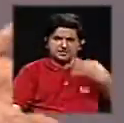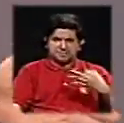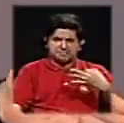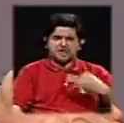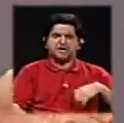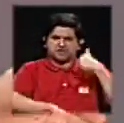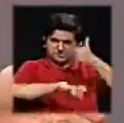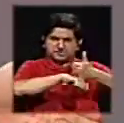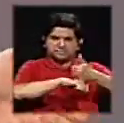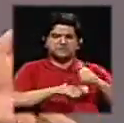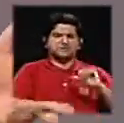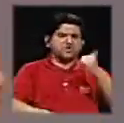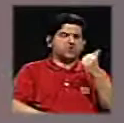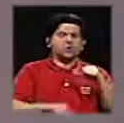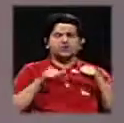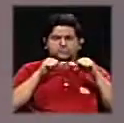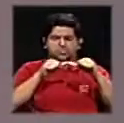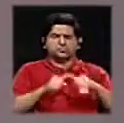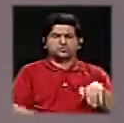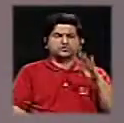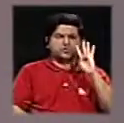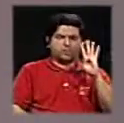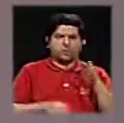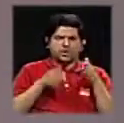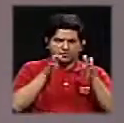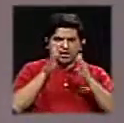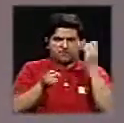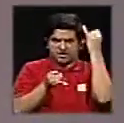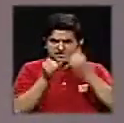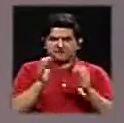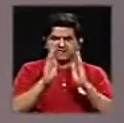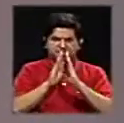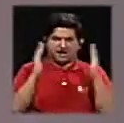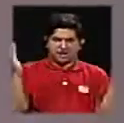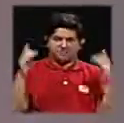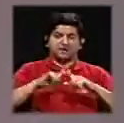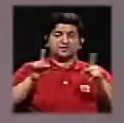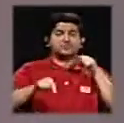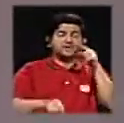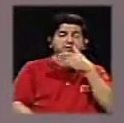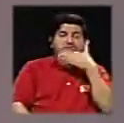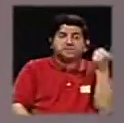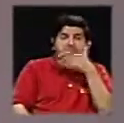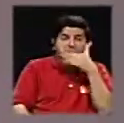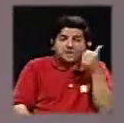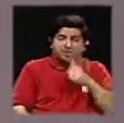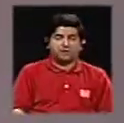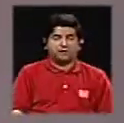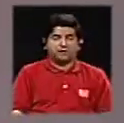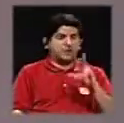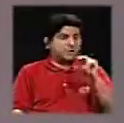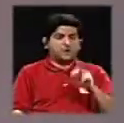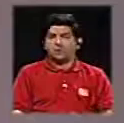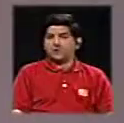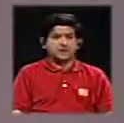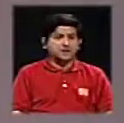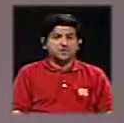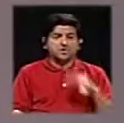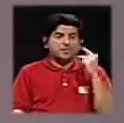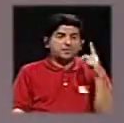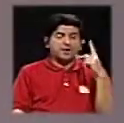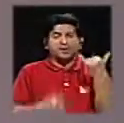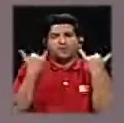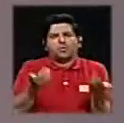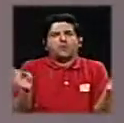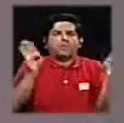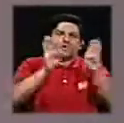después ir con los otros puentes hasta abrir los cuatro carriles. Uh-huh. Pero es preferible eso, haberse arriesgado, o a estar en esto, que